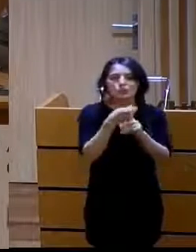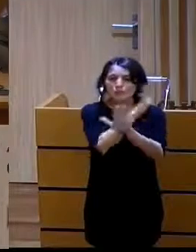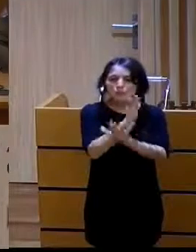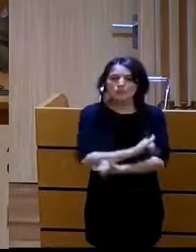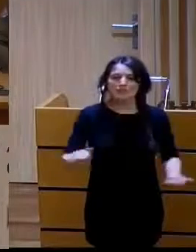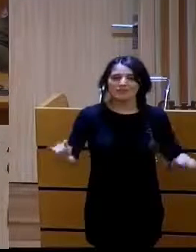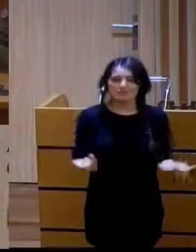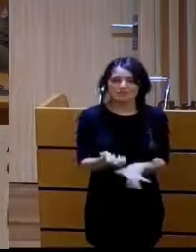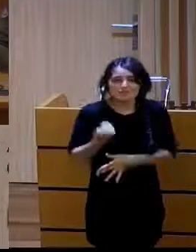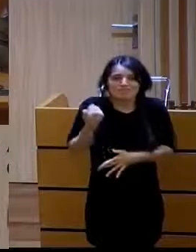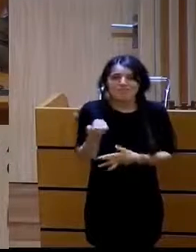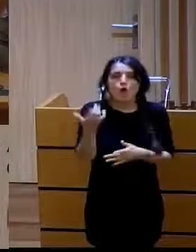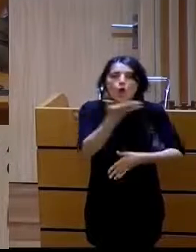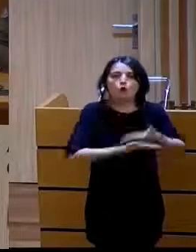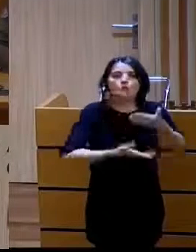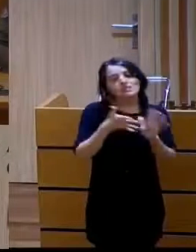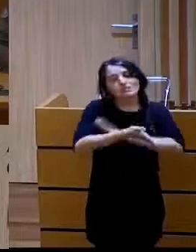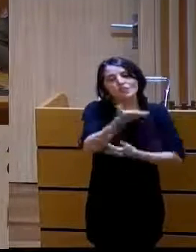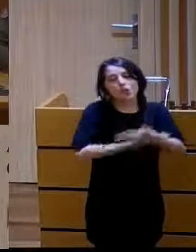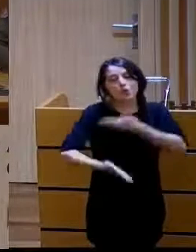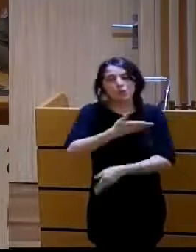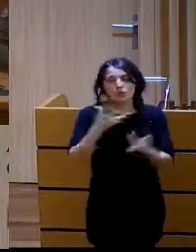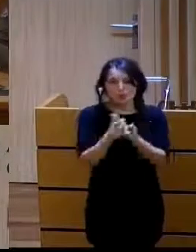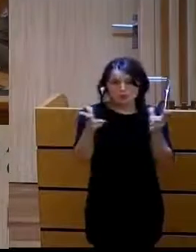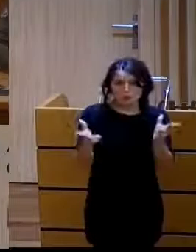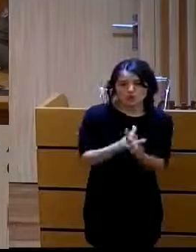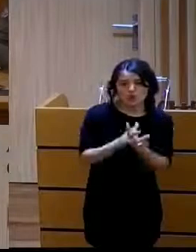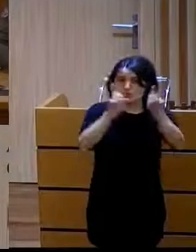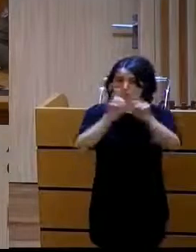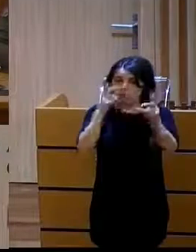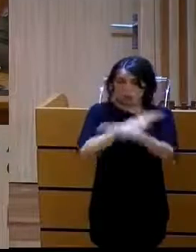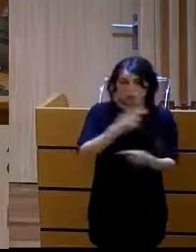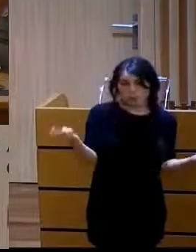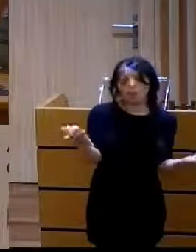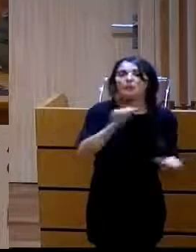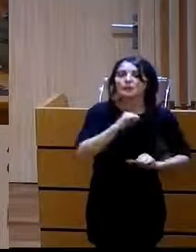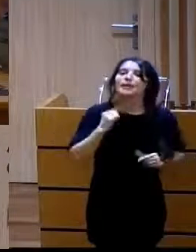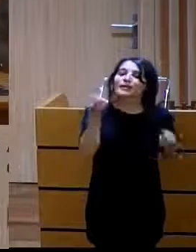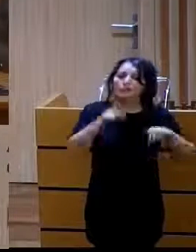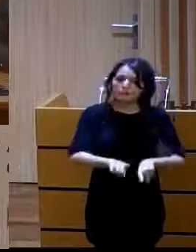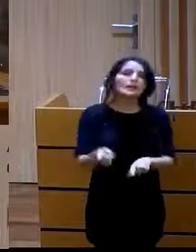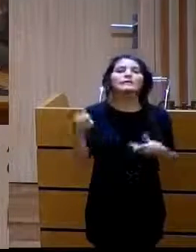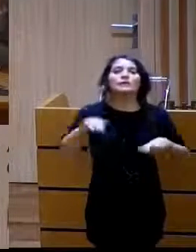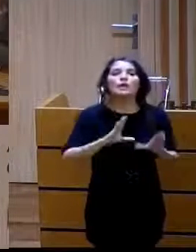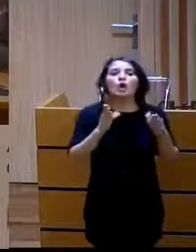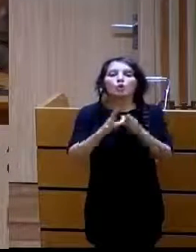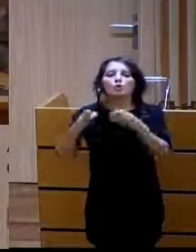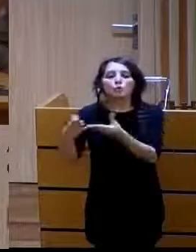social, institucional, pública, privada también, de todos los grupos de interés que tienen que ver con